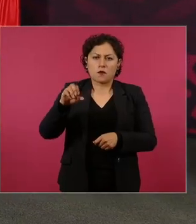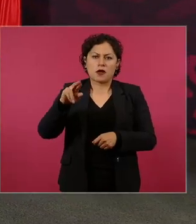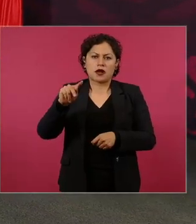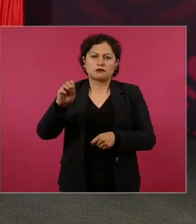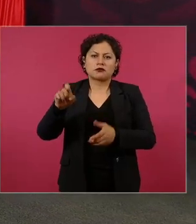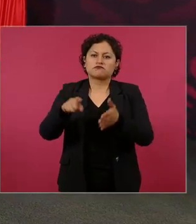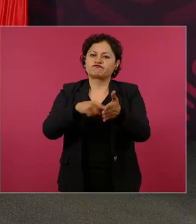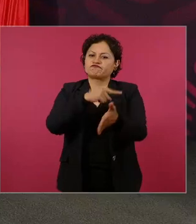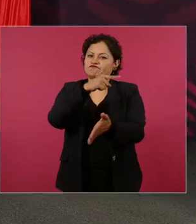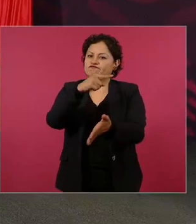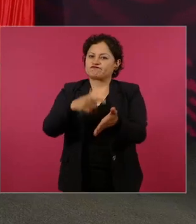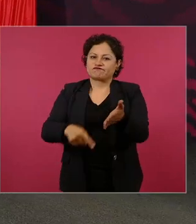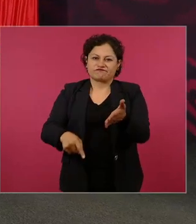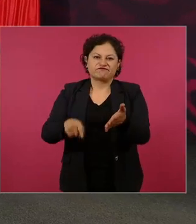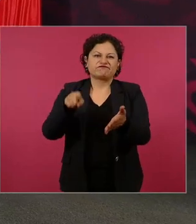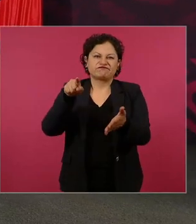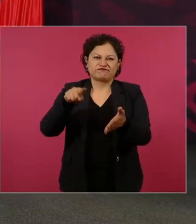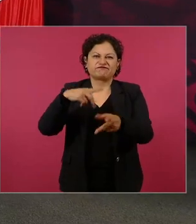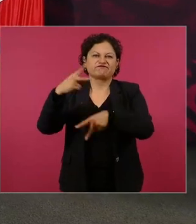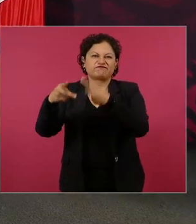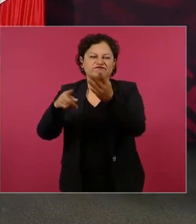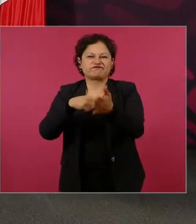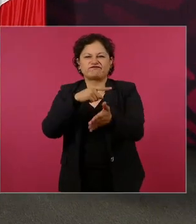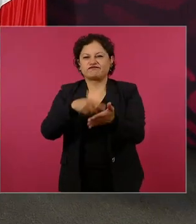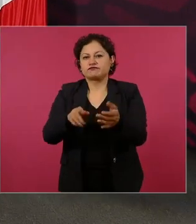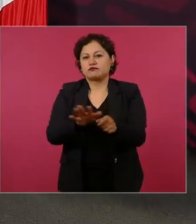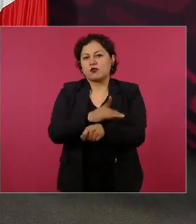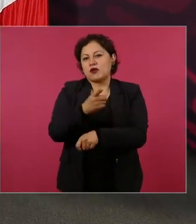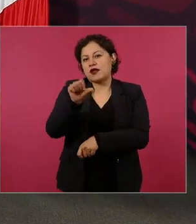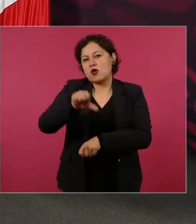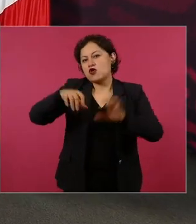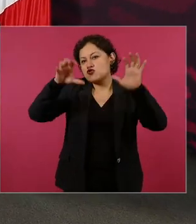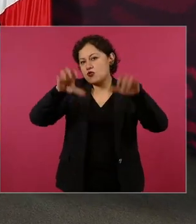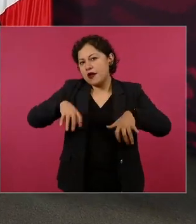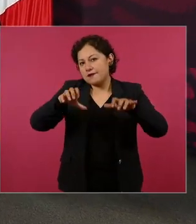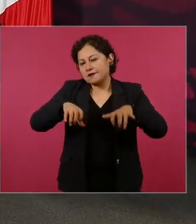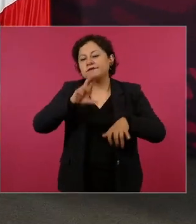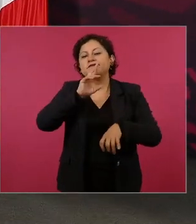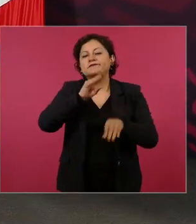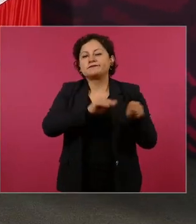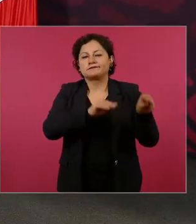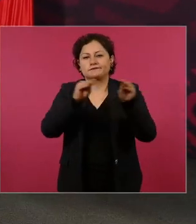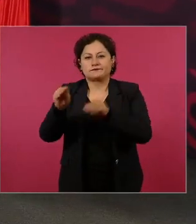lluvia y la vamos a hacer mañana.